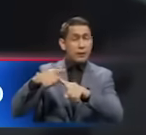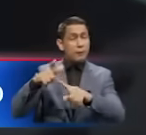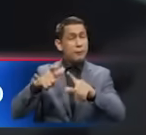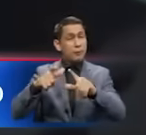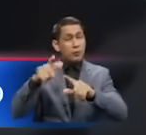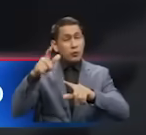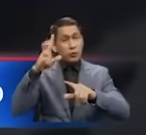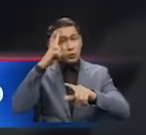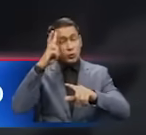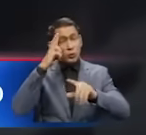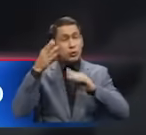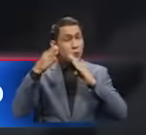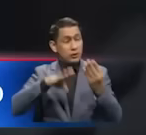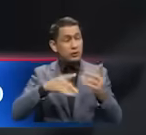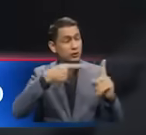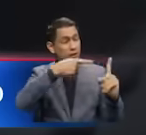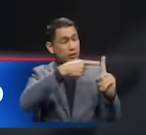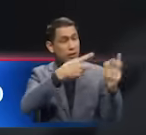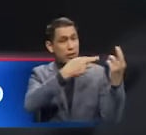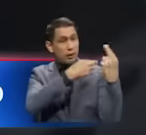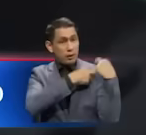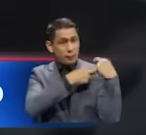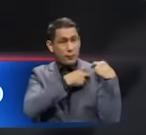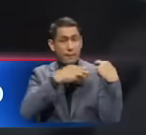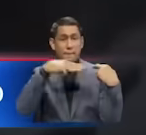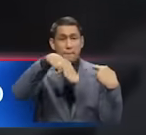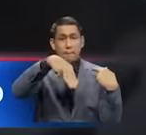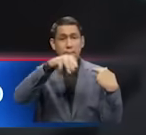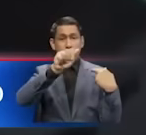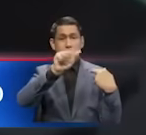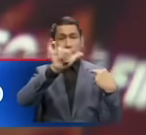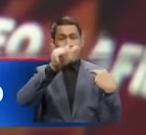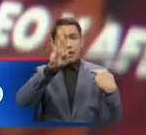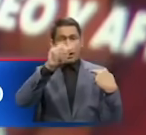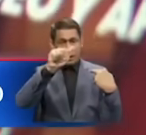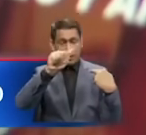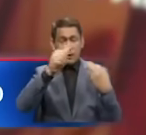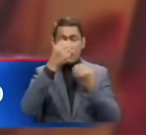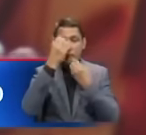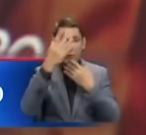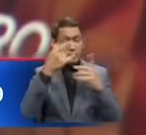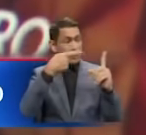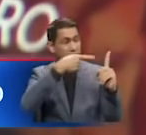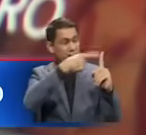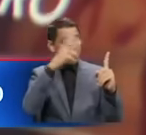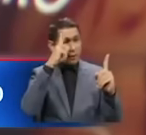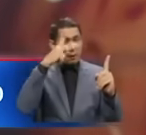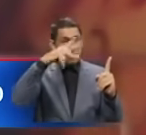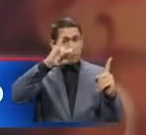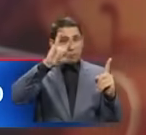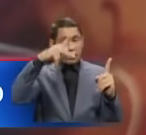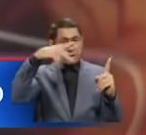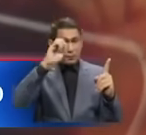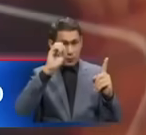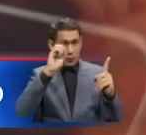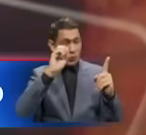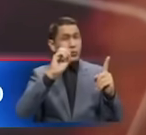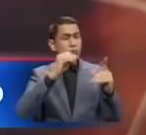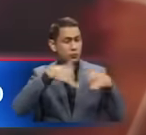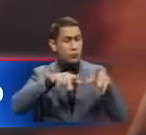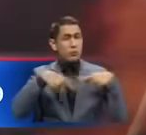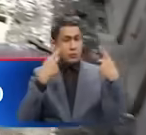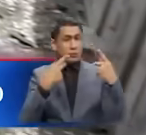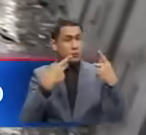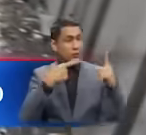Samir Maestre. Según Mayra S., alias Pipo está vivo y controla todo desde un país europeo, con